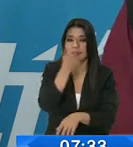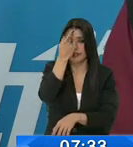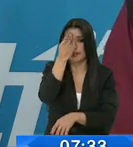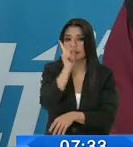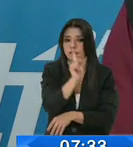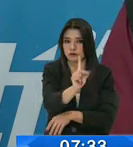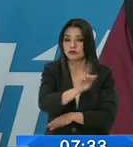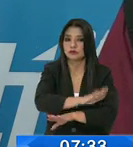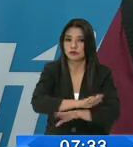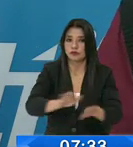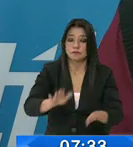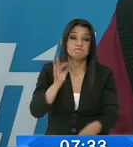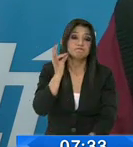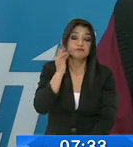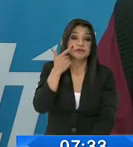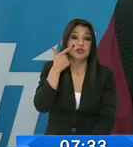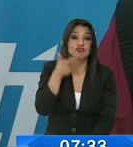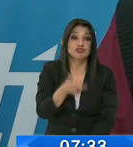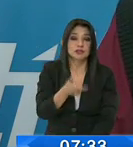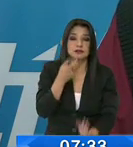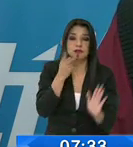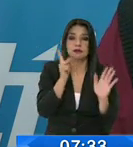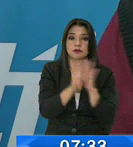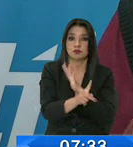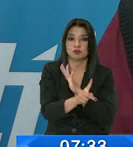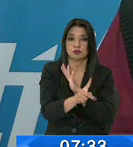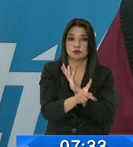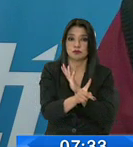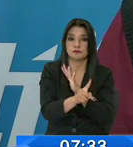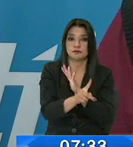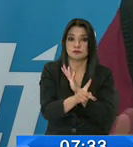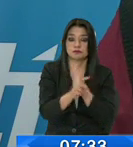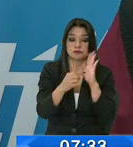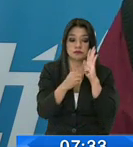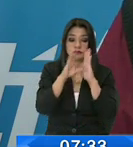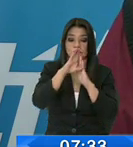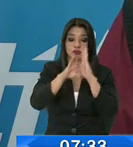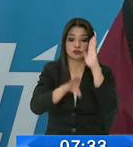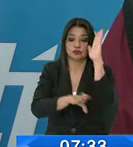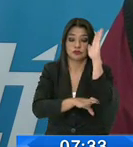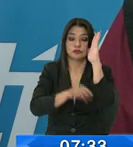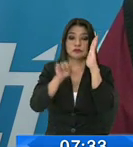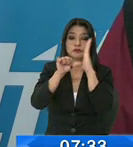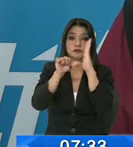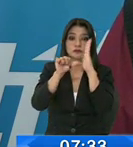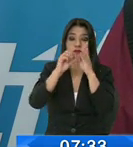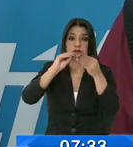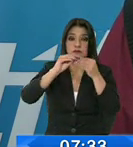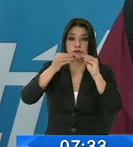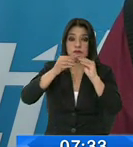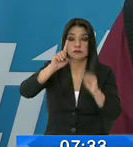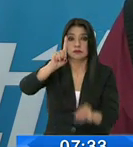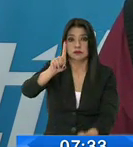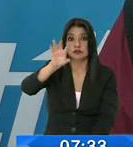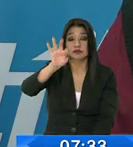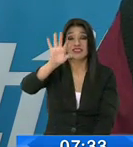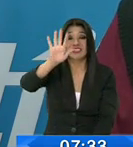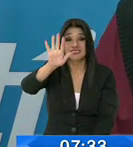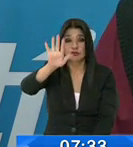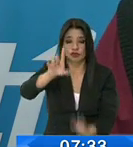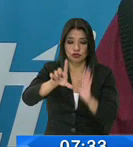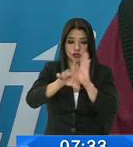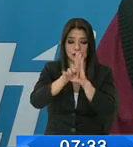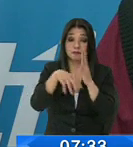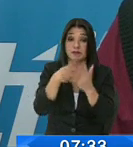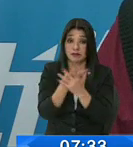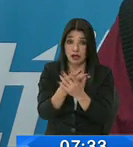donde la fiscal general ha sido la principal acusadora de acuerdo con la constitución artículo 195 el código orgánico integral penal y también